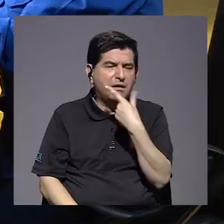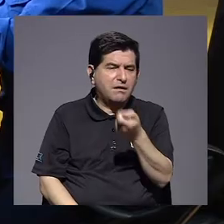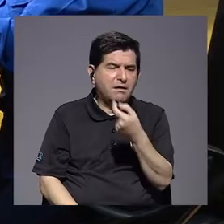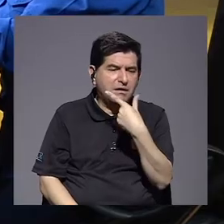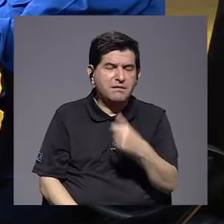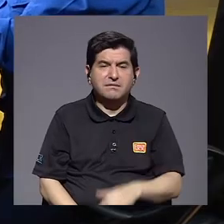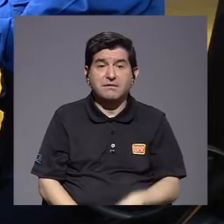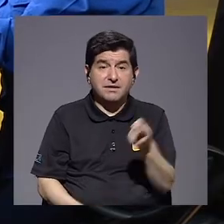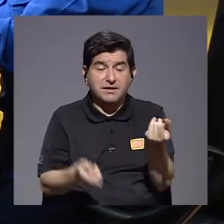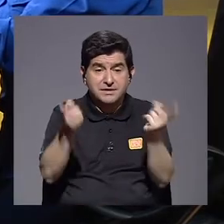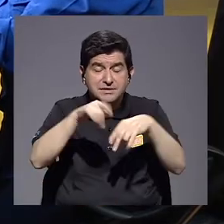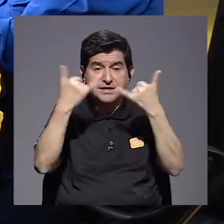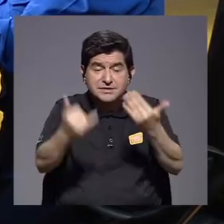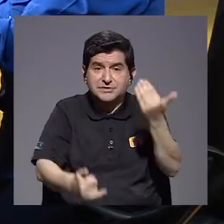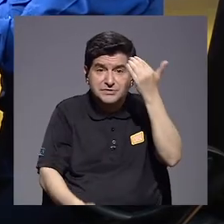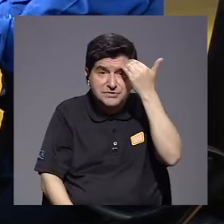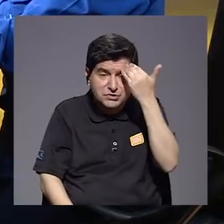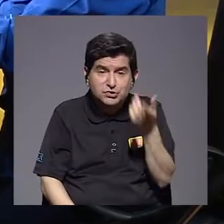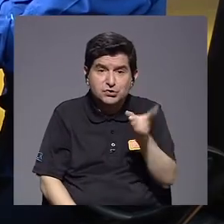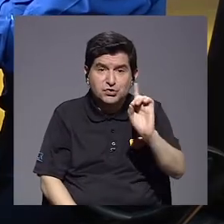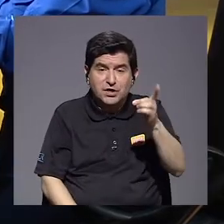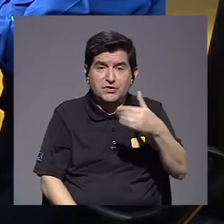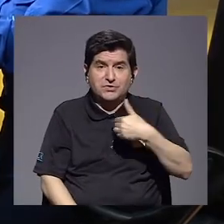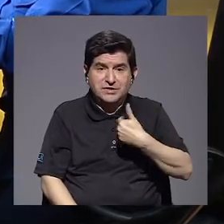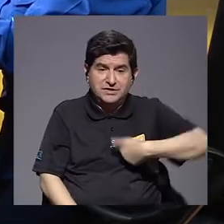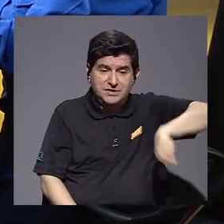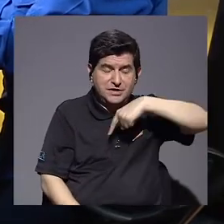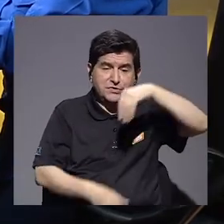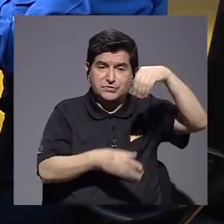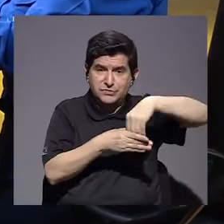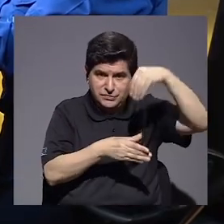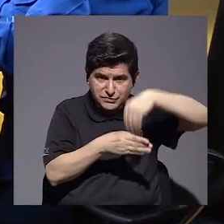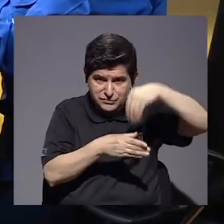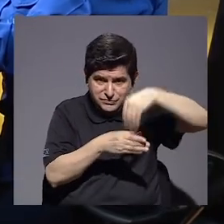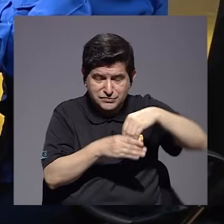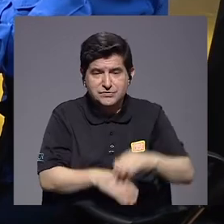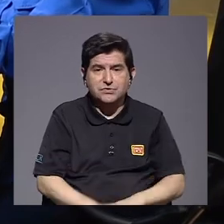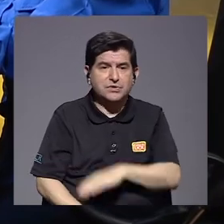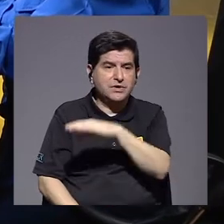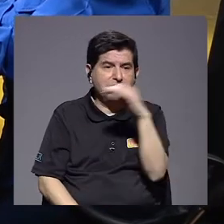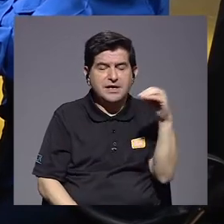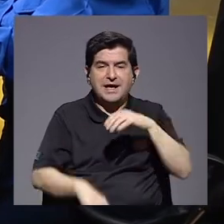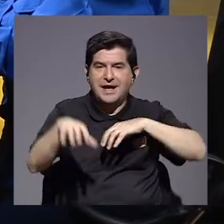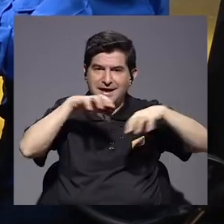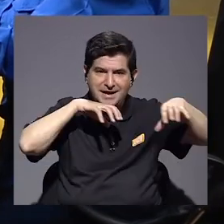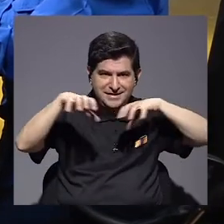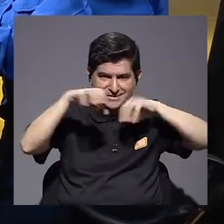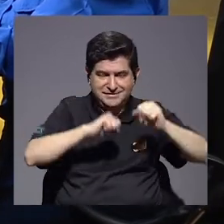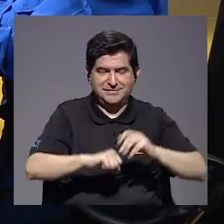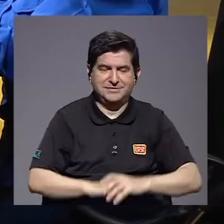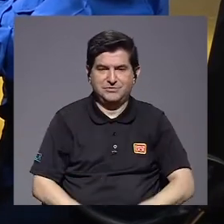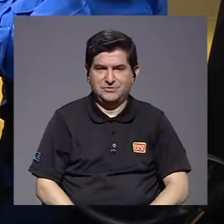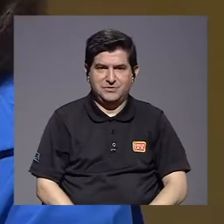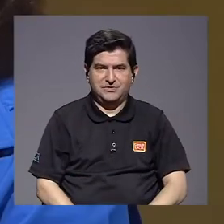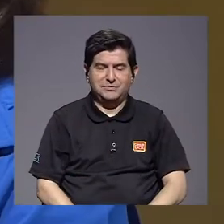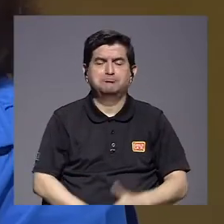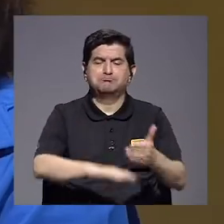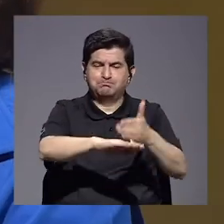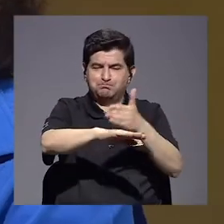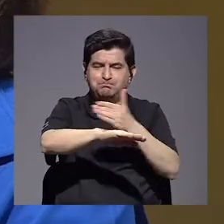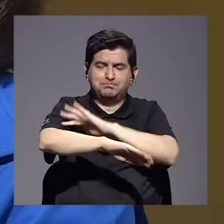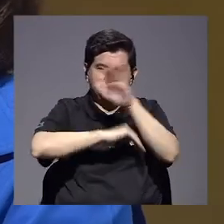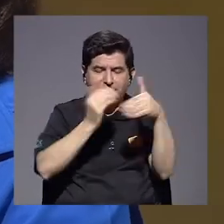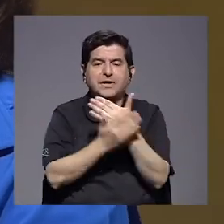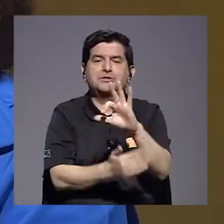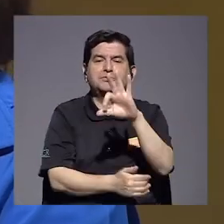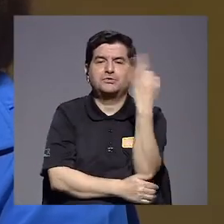En este caso ya sabemos dónde tenemos que hacer inversiones y dónde tenemos que hacer acciones de tal manera que mejoremos en